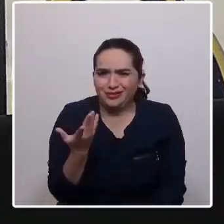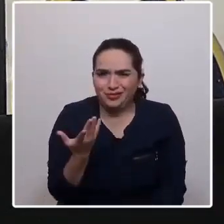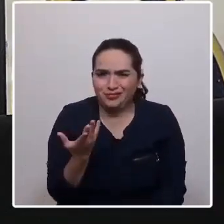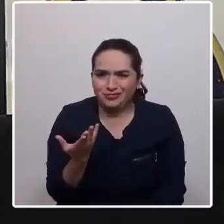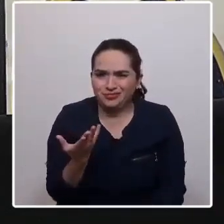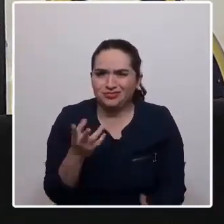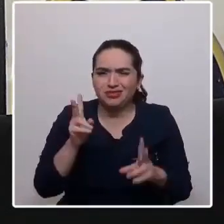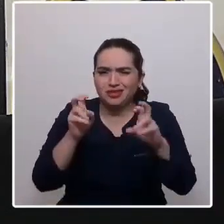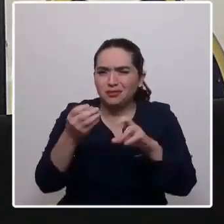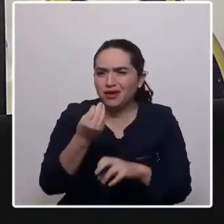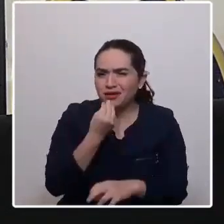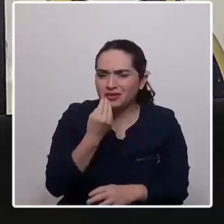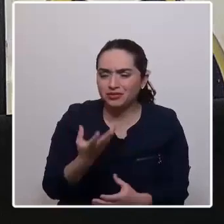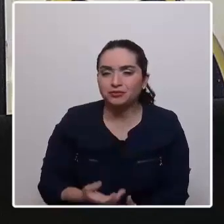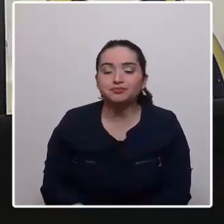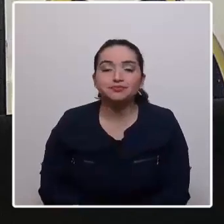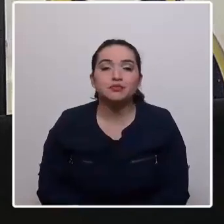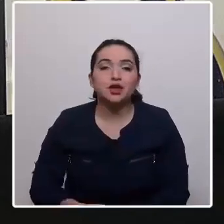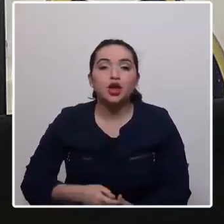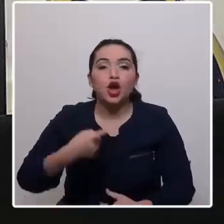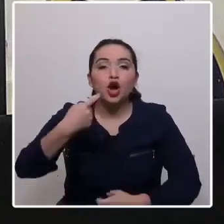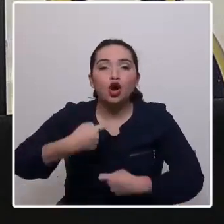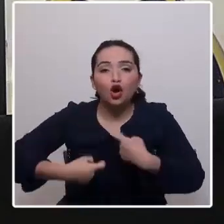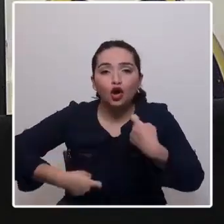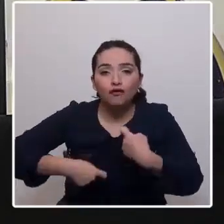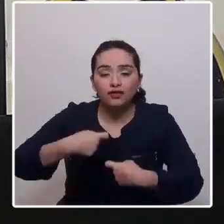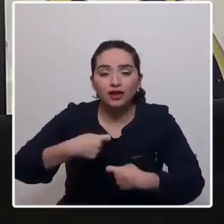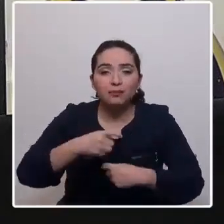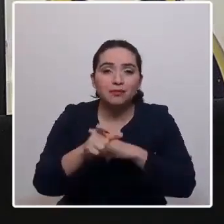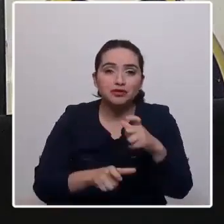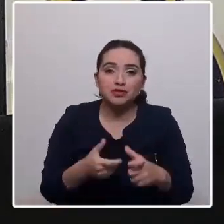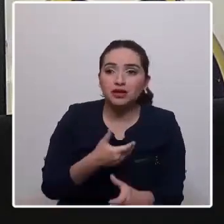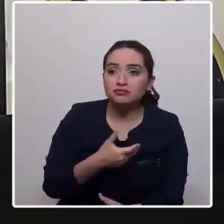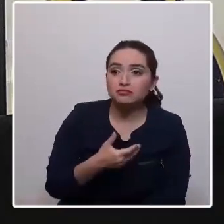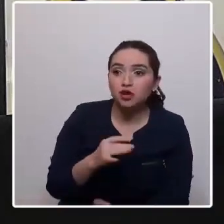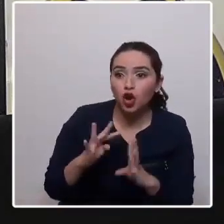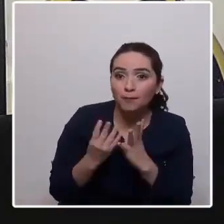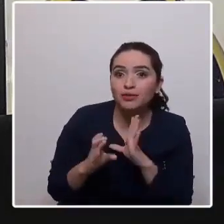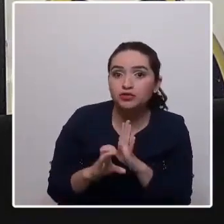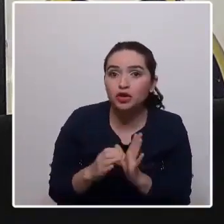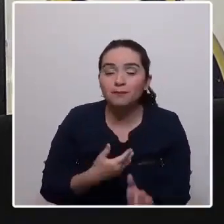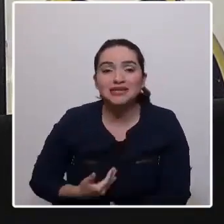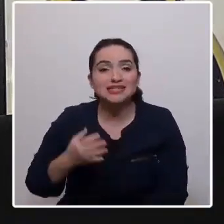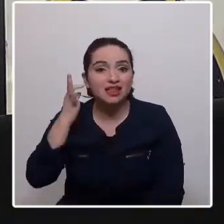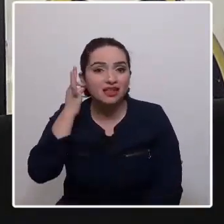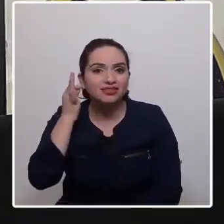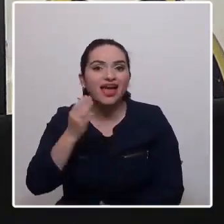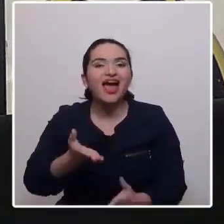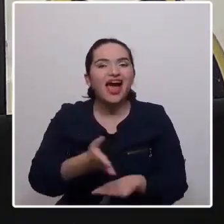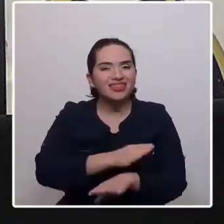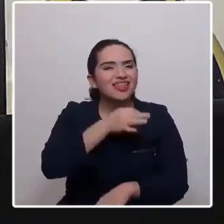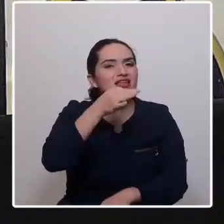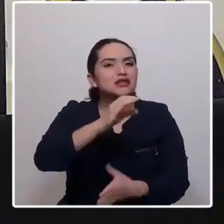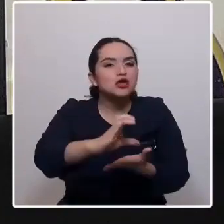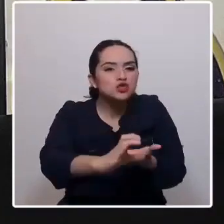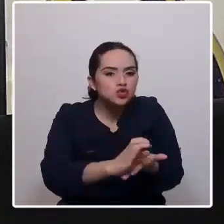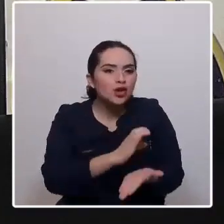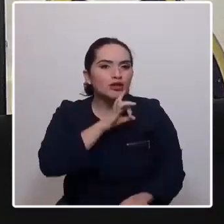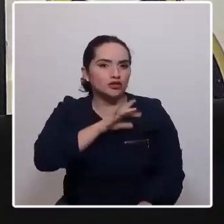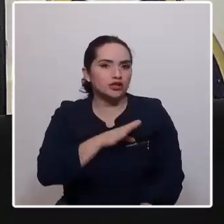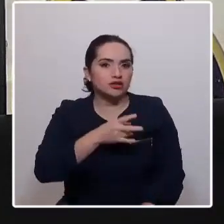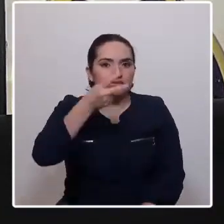alimentaria. El cobre, señora presidenta, señores convencionales, se ha dicho tantas veces que es el sueldo de Chile. Este pertenece a todos los